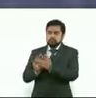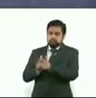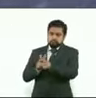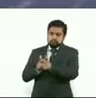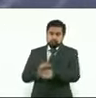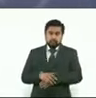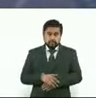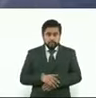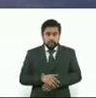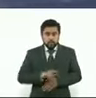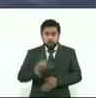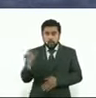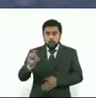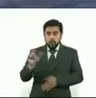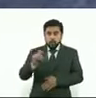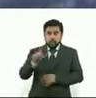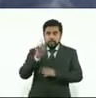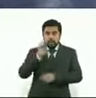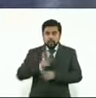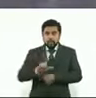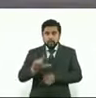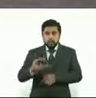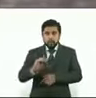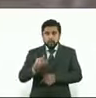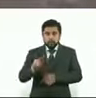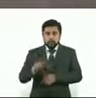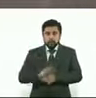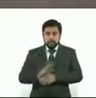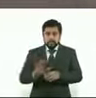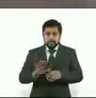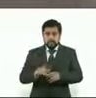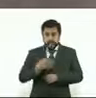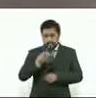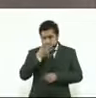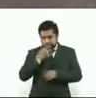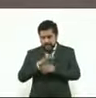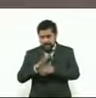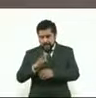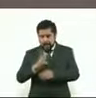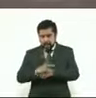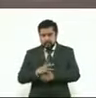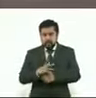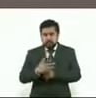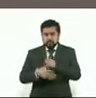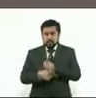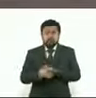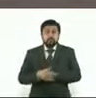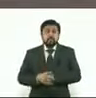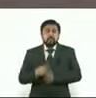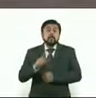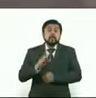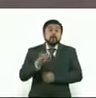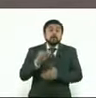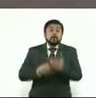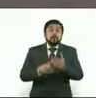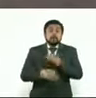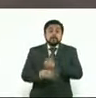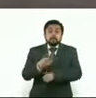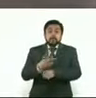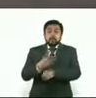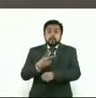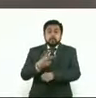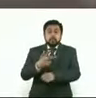llegue Lucy Cheruyot, que va en la primera posición, y todavía falta segundo y tercero de las damas, en donde está peleando por el segundo